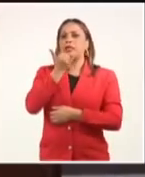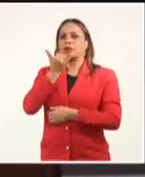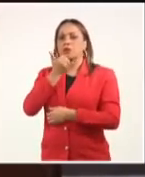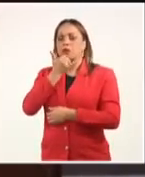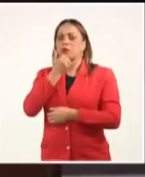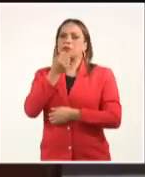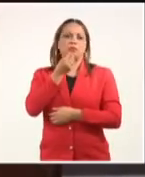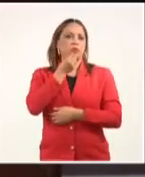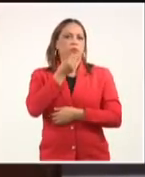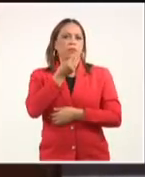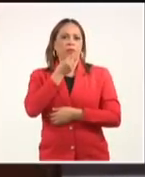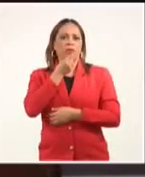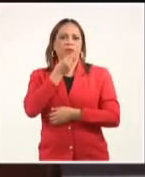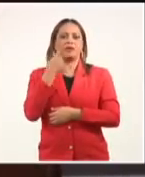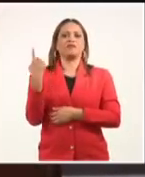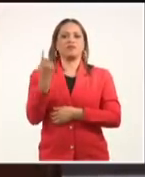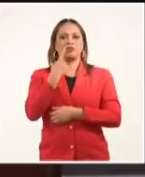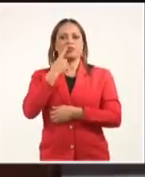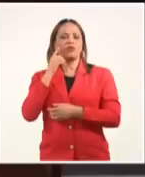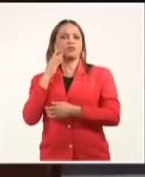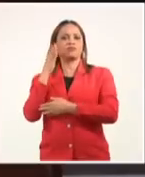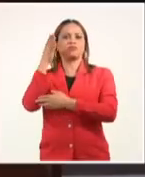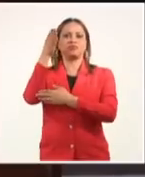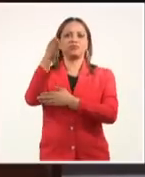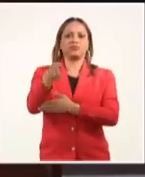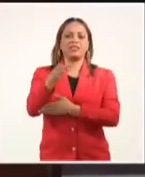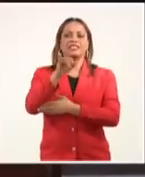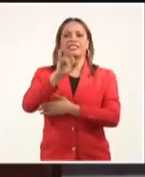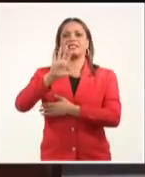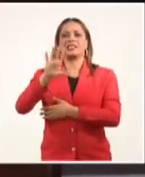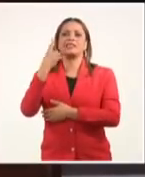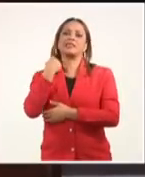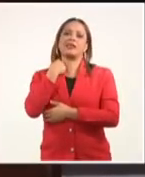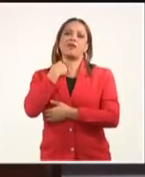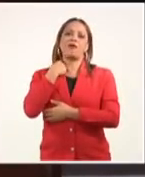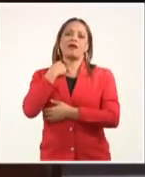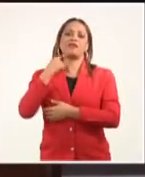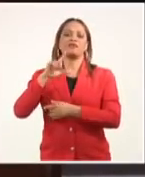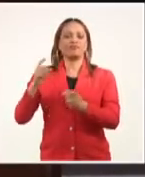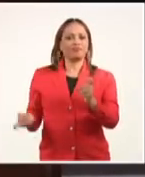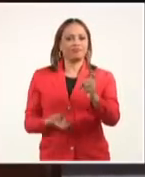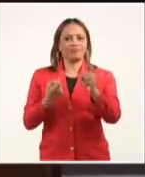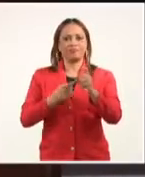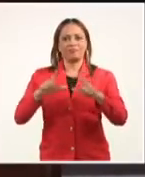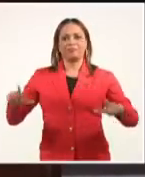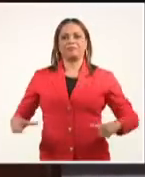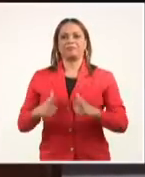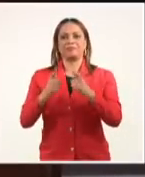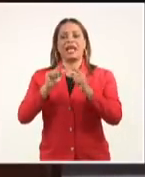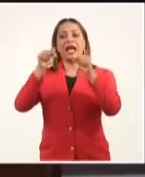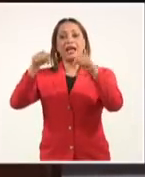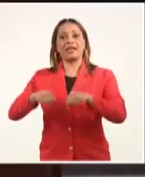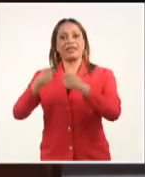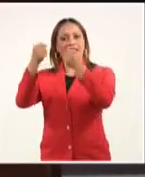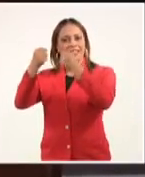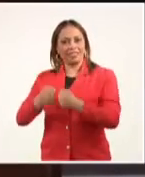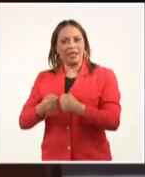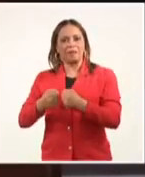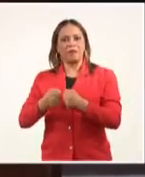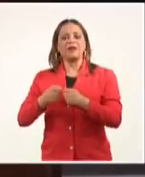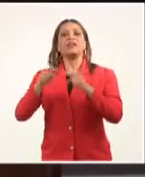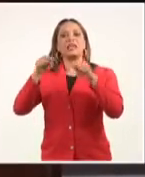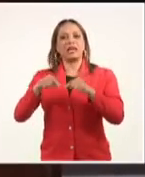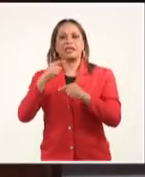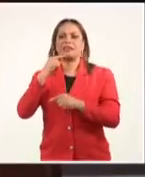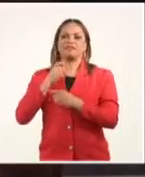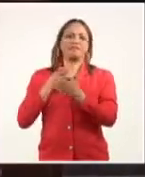a este 65 aniversario. Aquí estamos y aquí